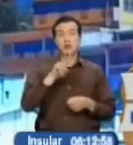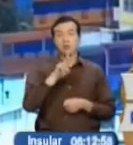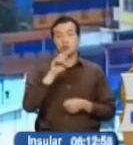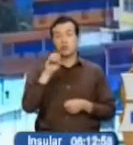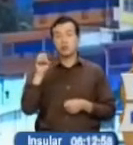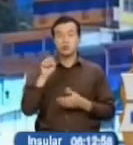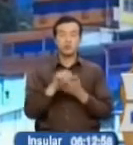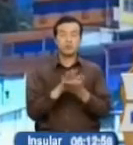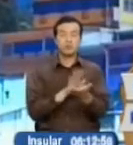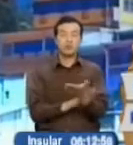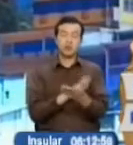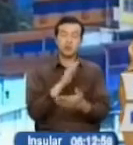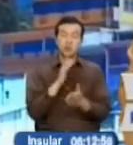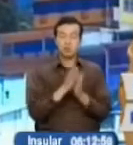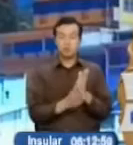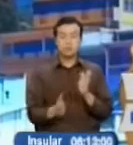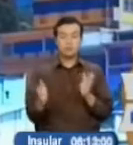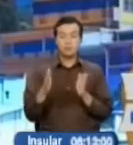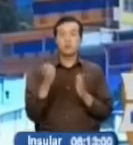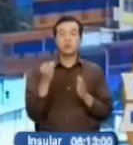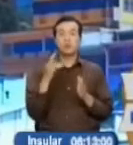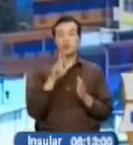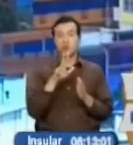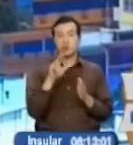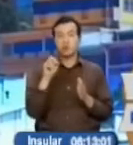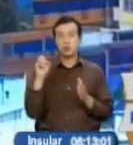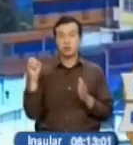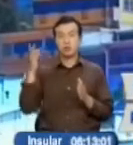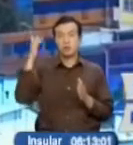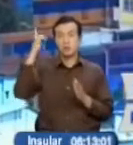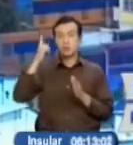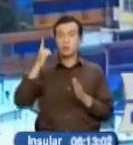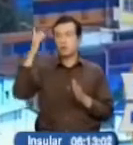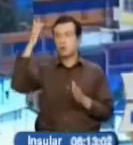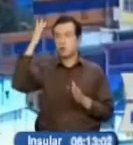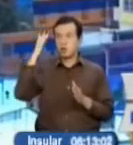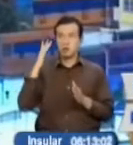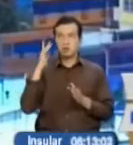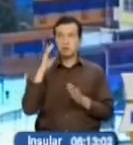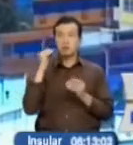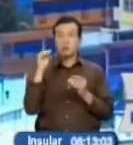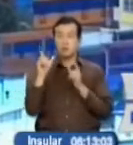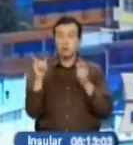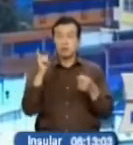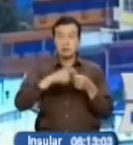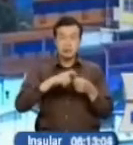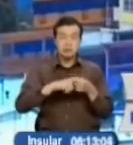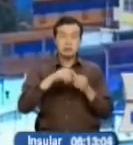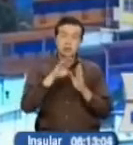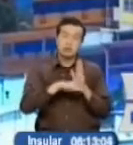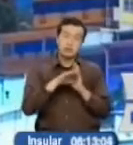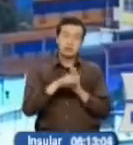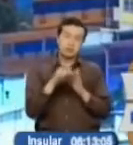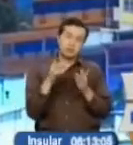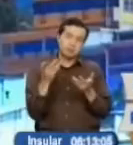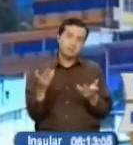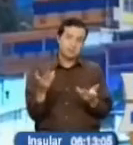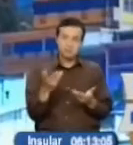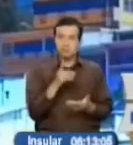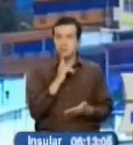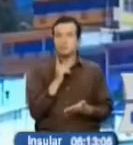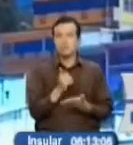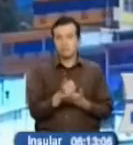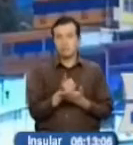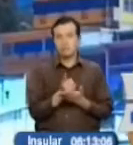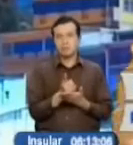pico de proyectos este año, de 300 y pico que inscribimos el año pasado. La gente no alcanzó. Y teníamos que medir con la misma vara. No podíamos hacer una